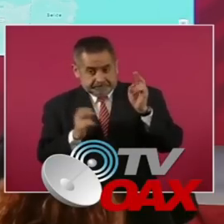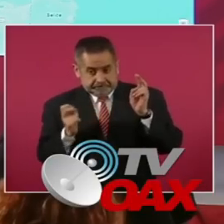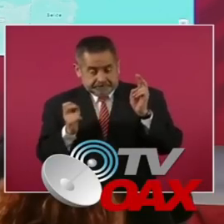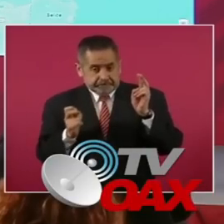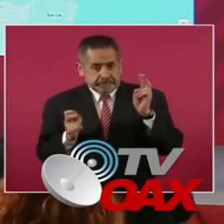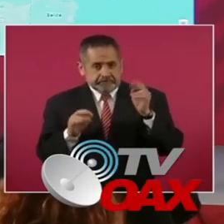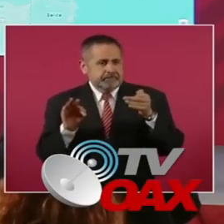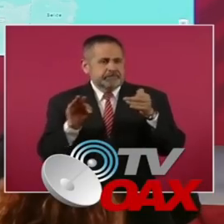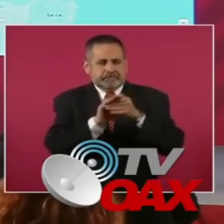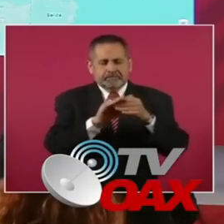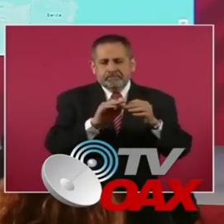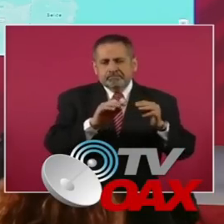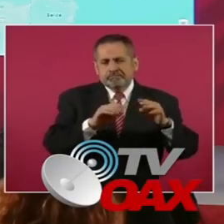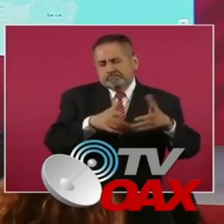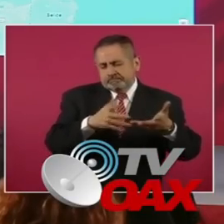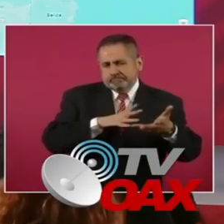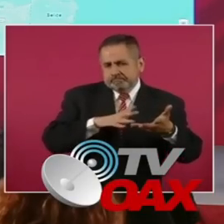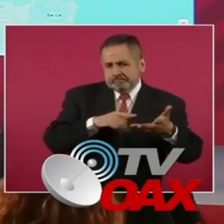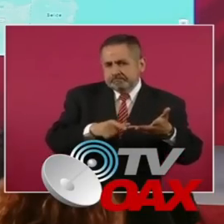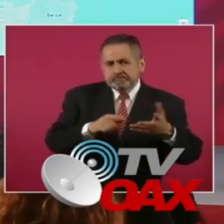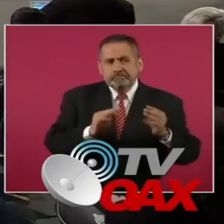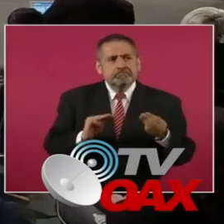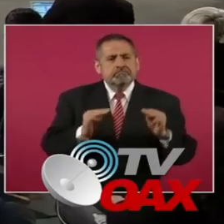precisamente por los cerros que